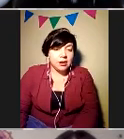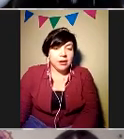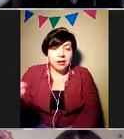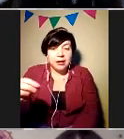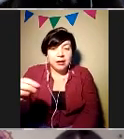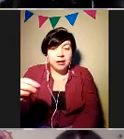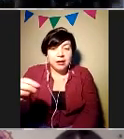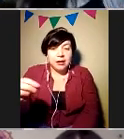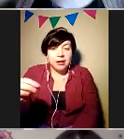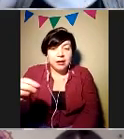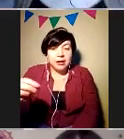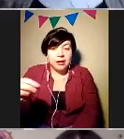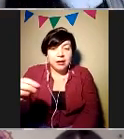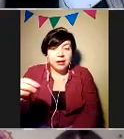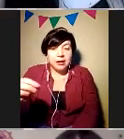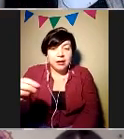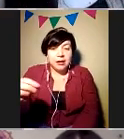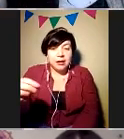de